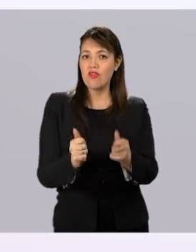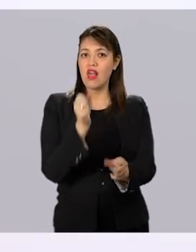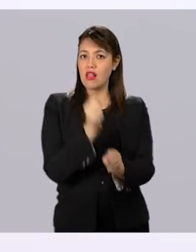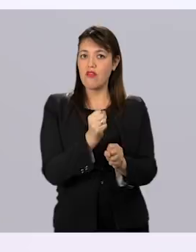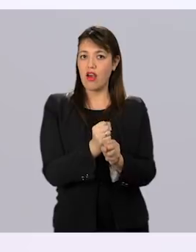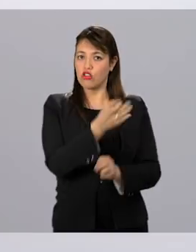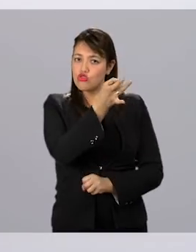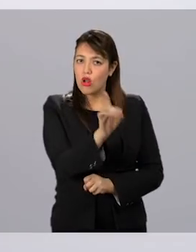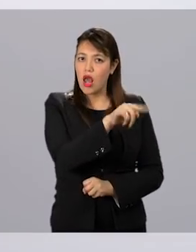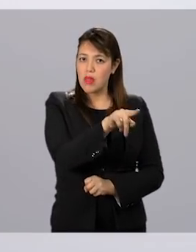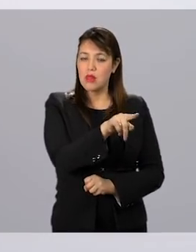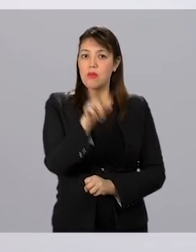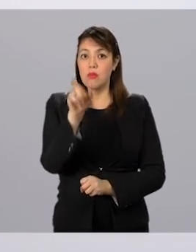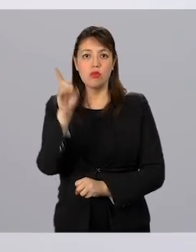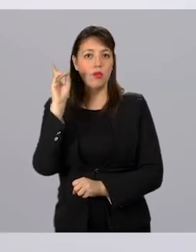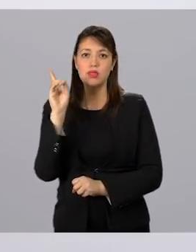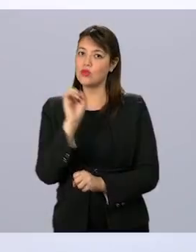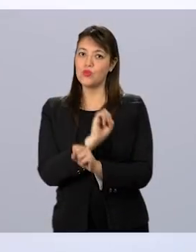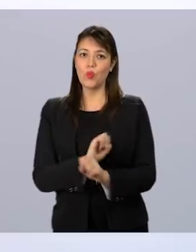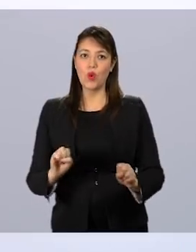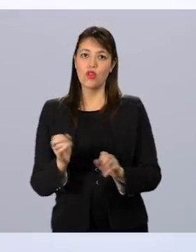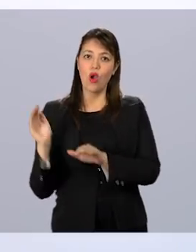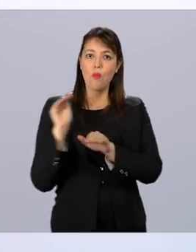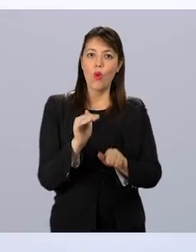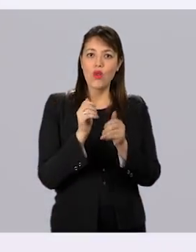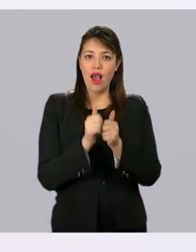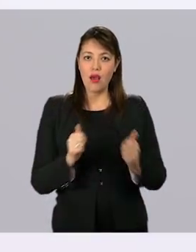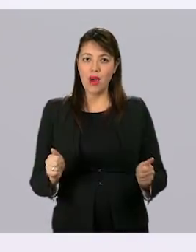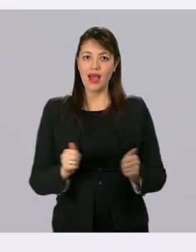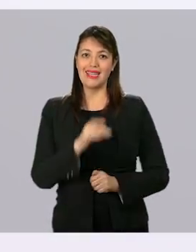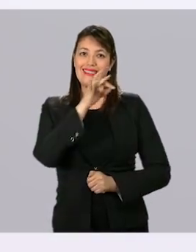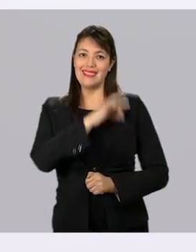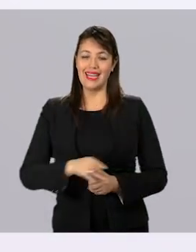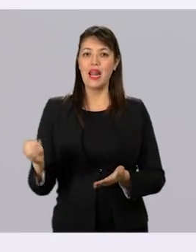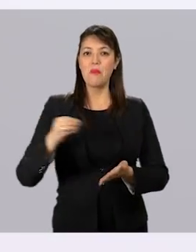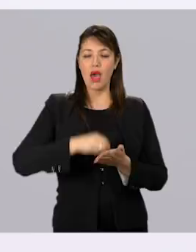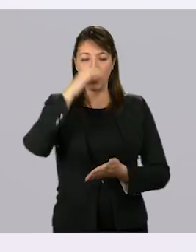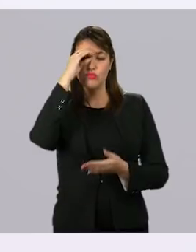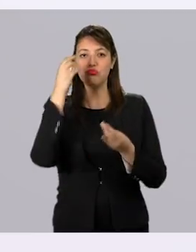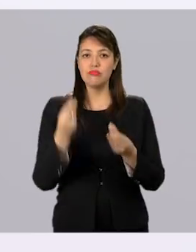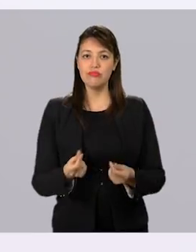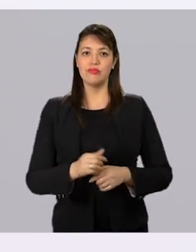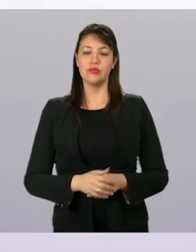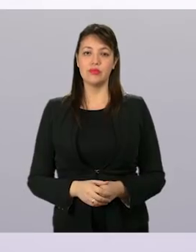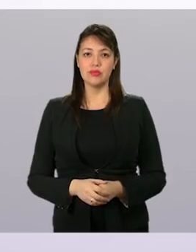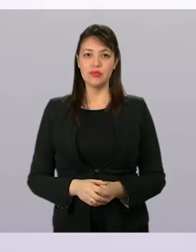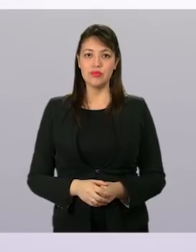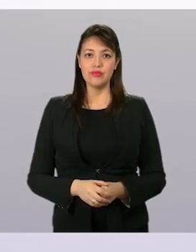hacer bien su trabajo, no para los que tienen discapacidad. Por eso apoyo esta campaña. Yo apoyo un Chile más capacitado.